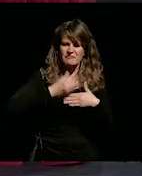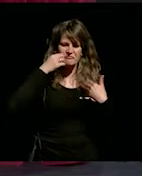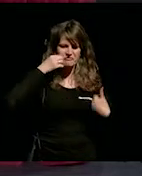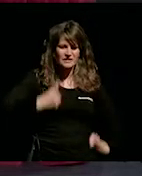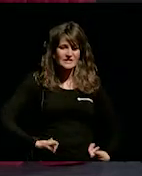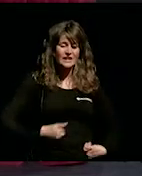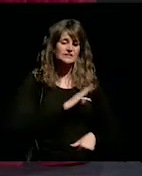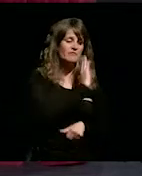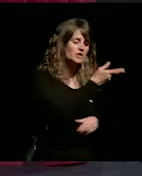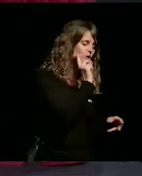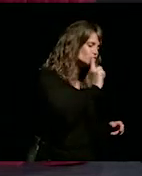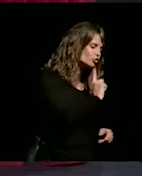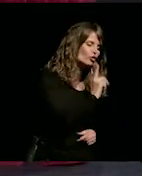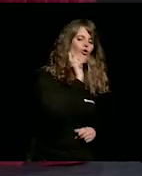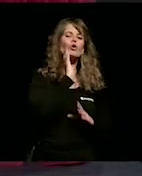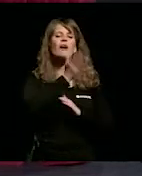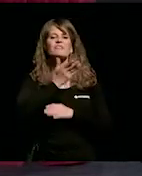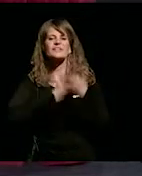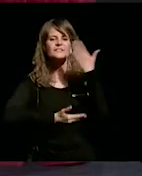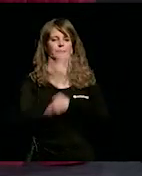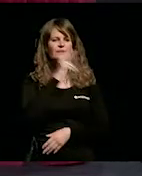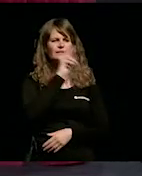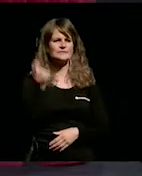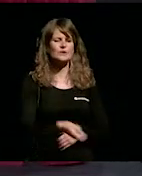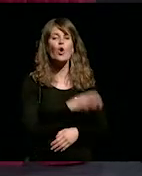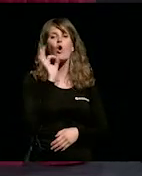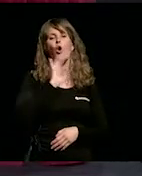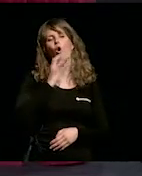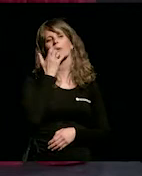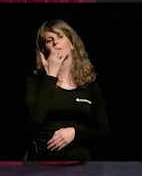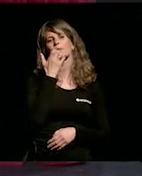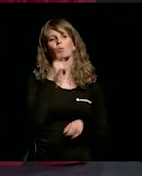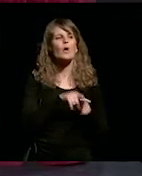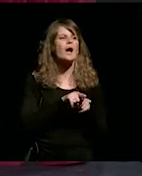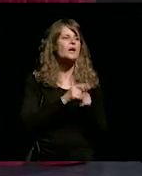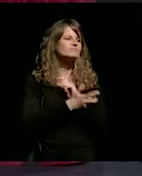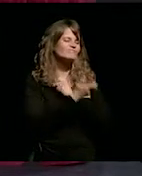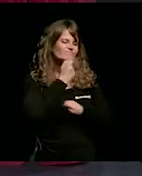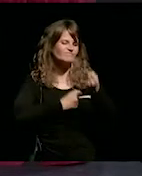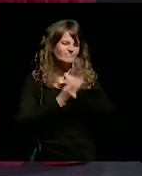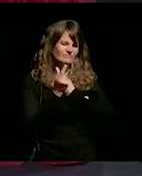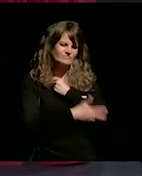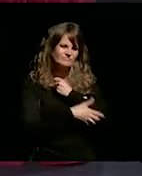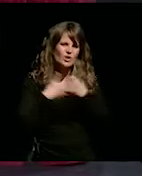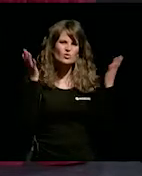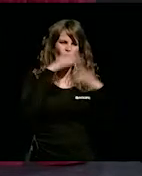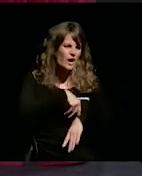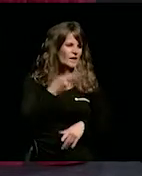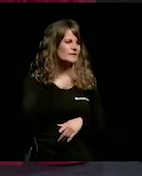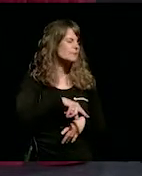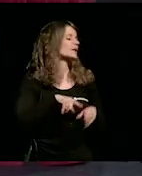afectan a los sordos, a las personas con discapacidades o que están deprimidas económicamente, porque